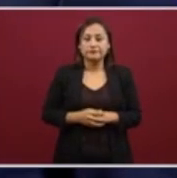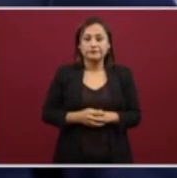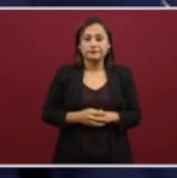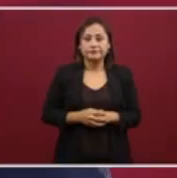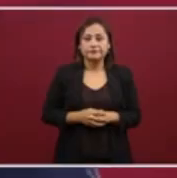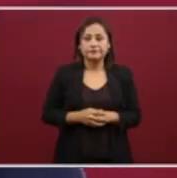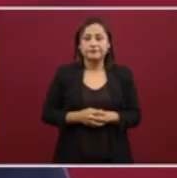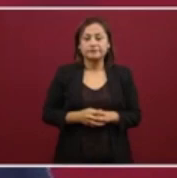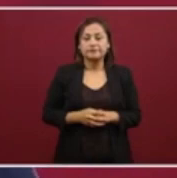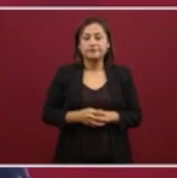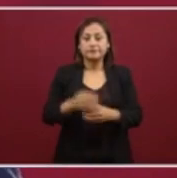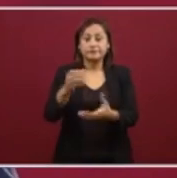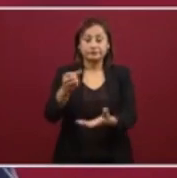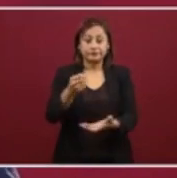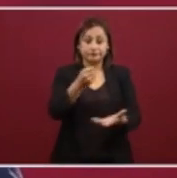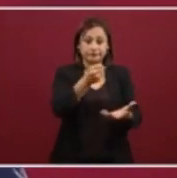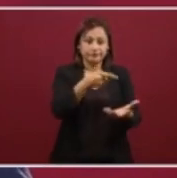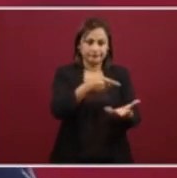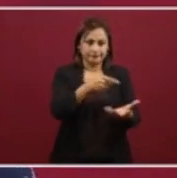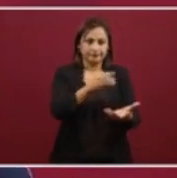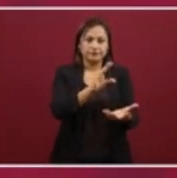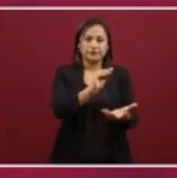El 90%